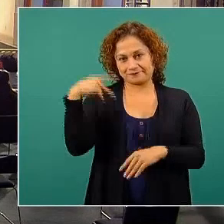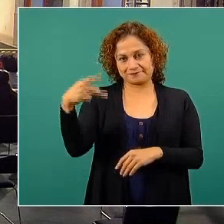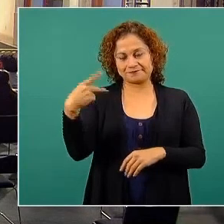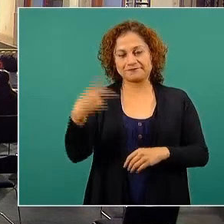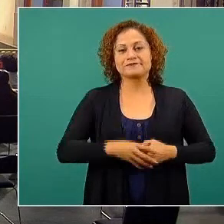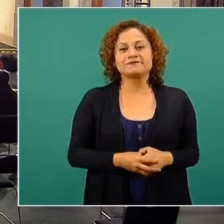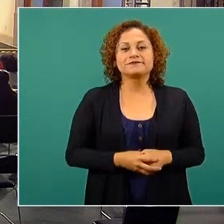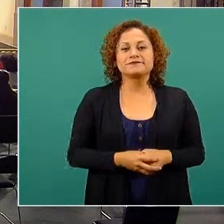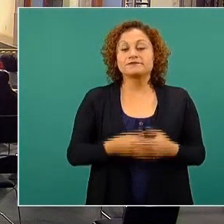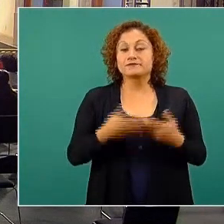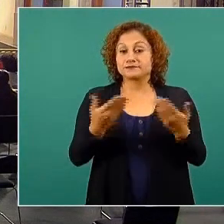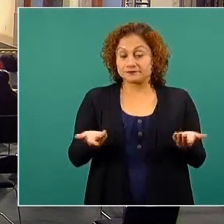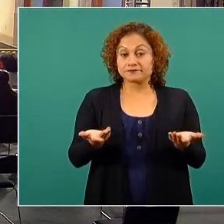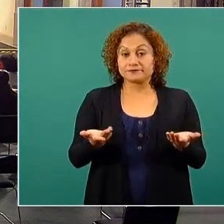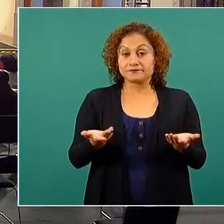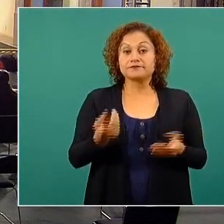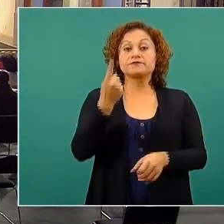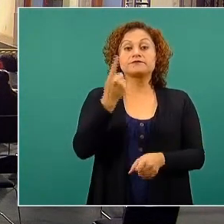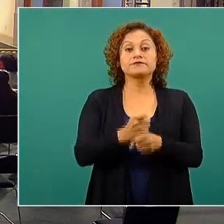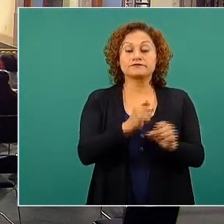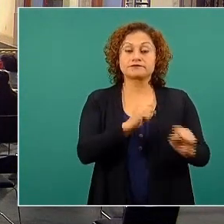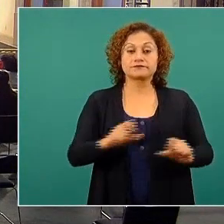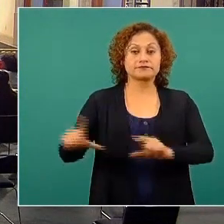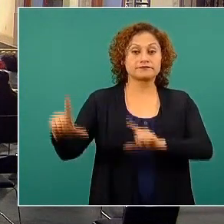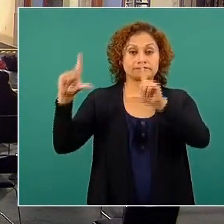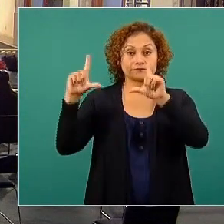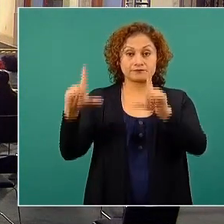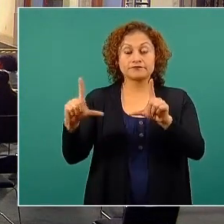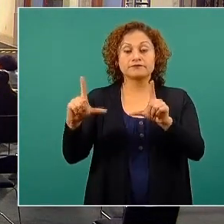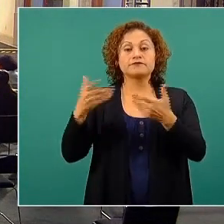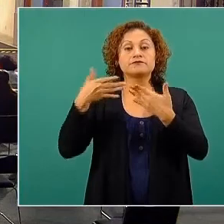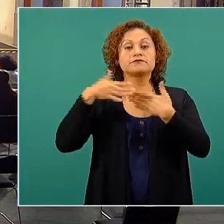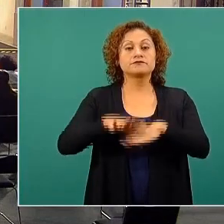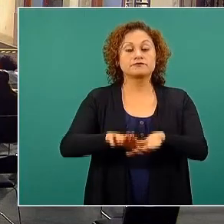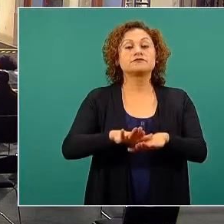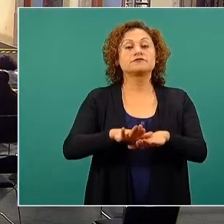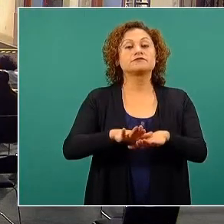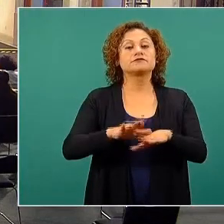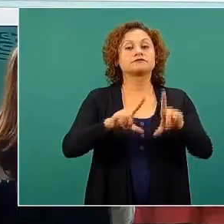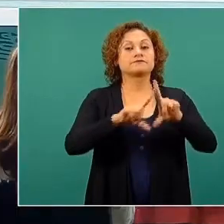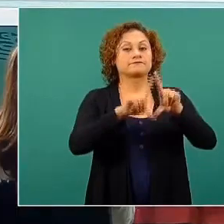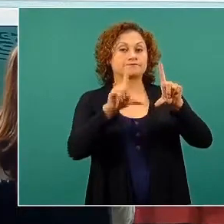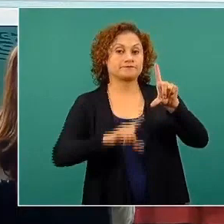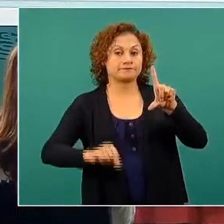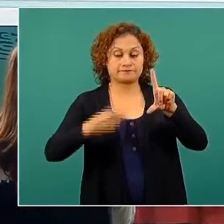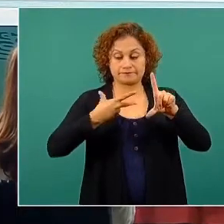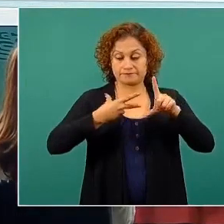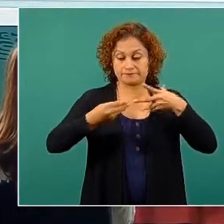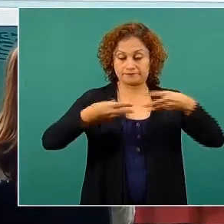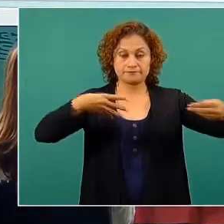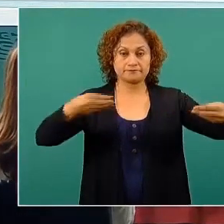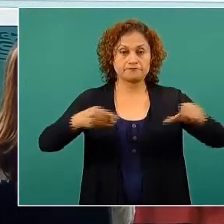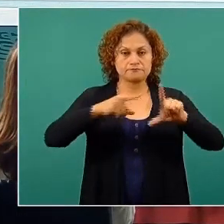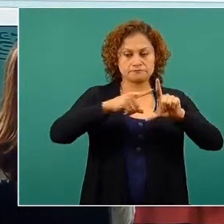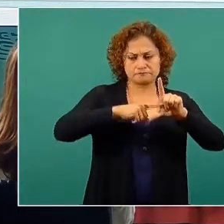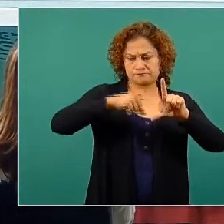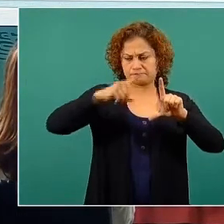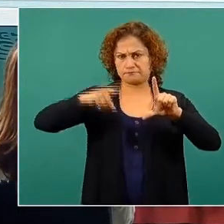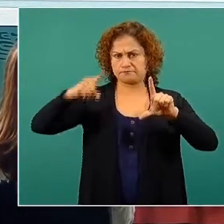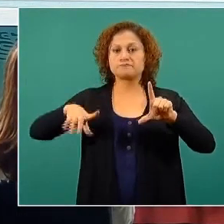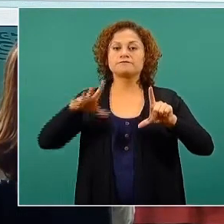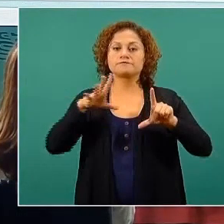A revisar la primera diapositiva de todos los días, la curva epidémica, que tiene dos curvas, valga la